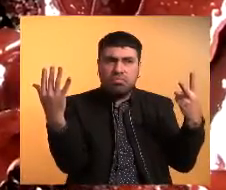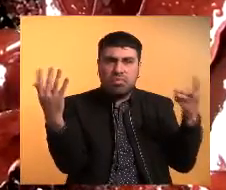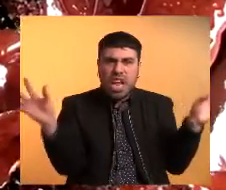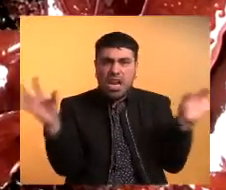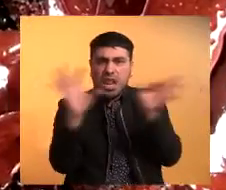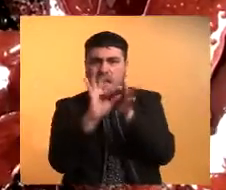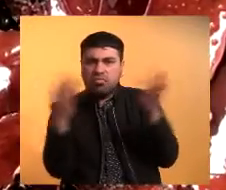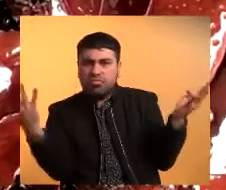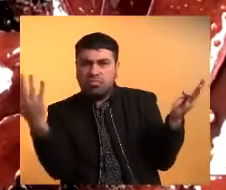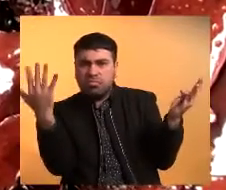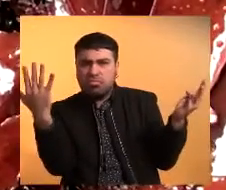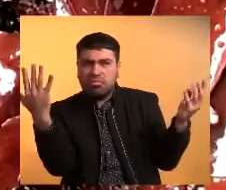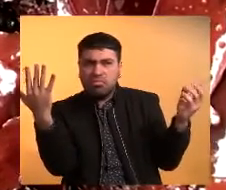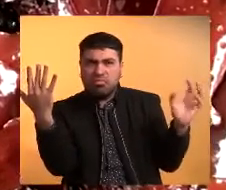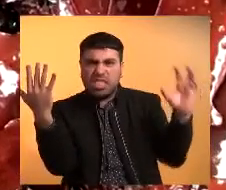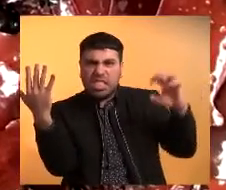qué